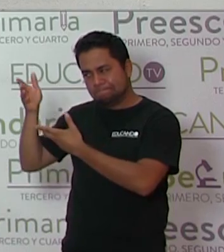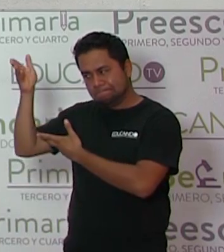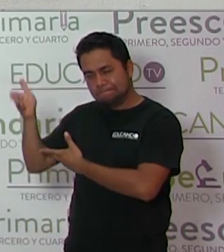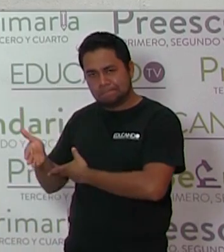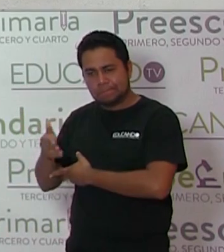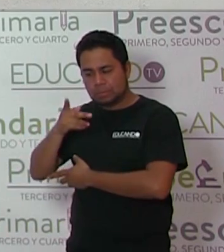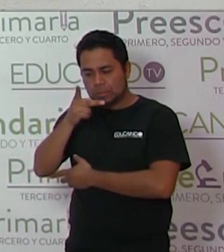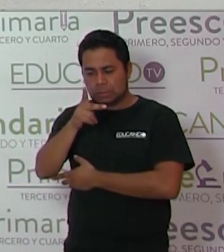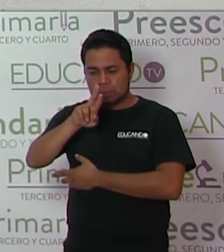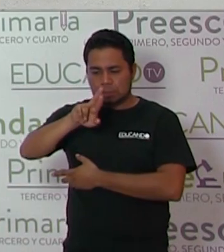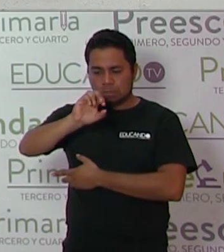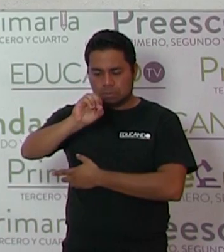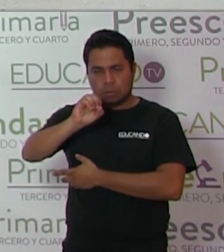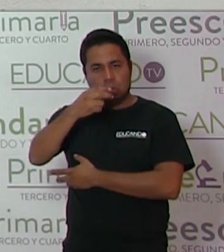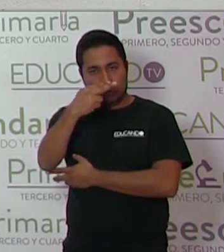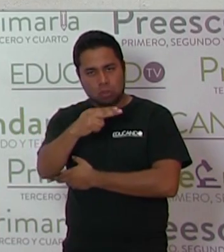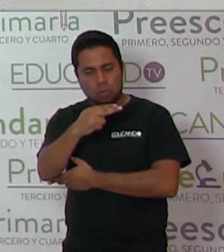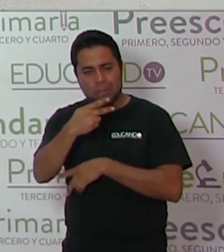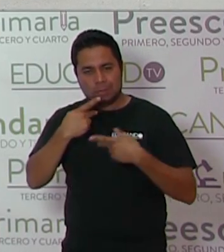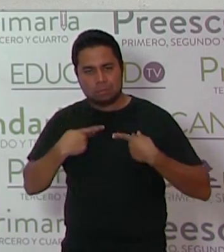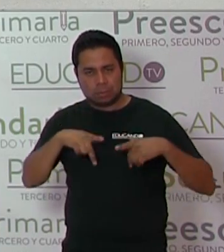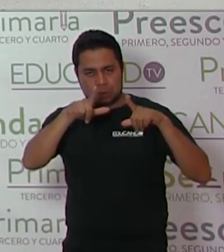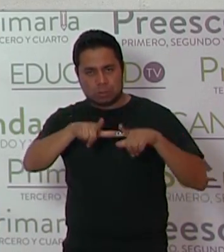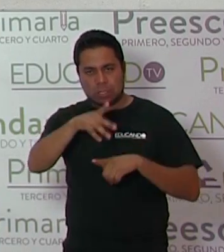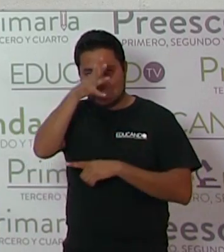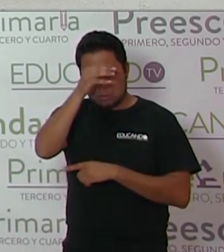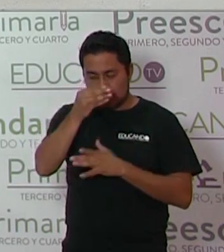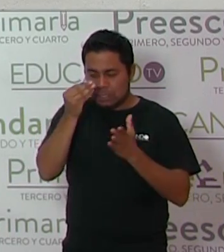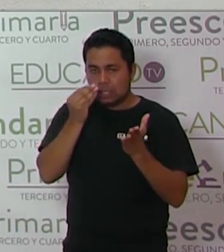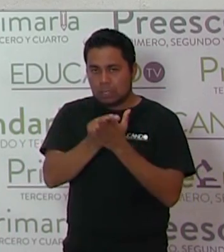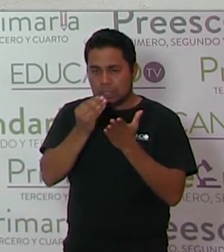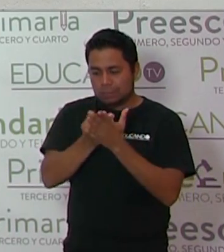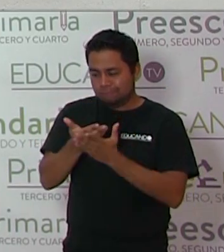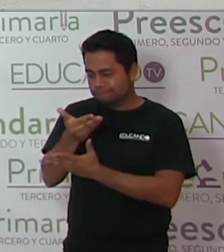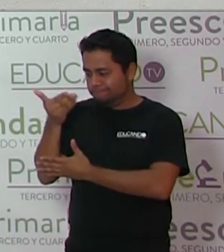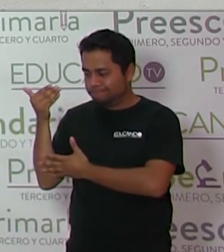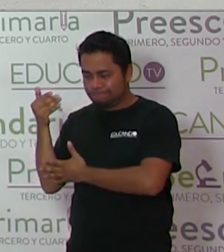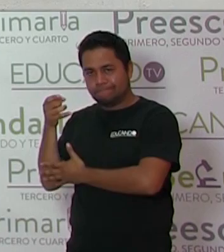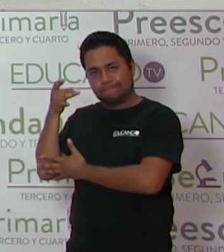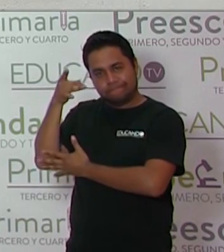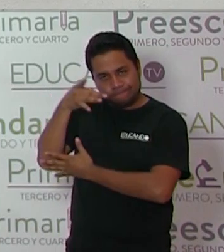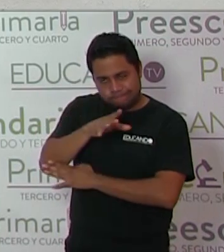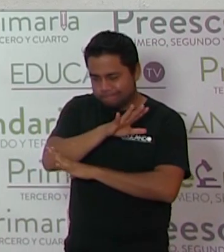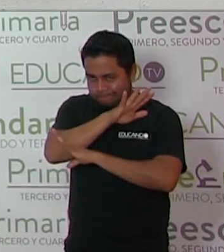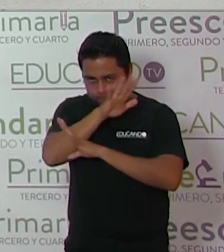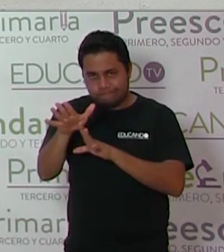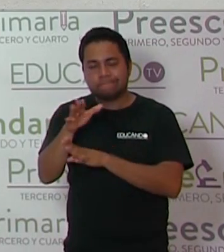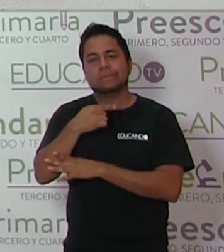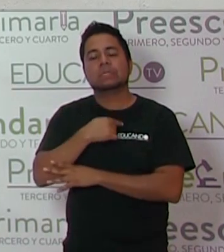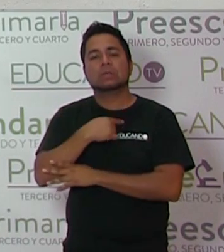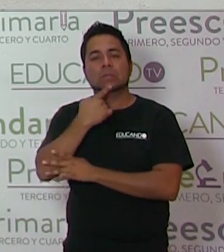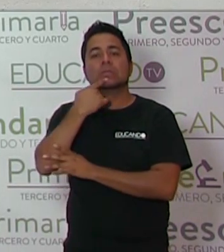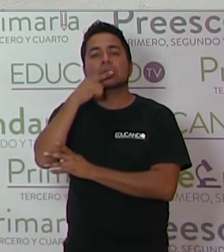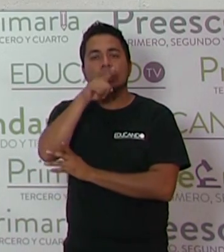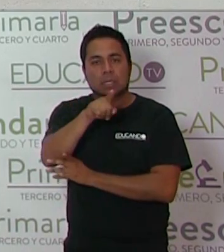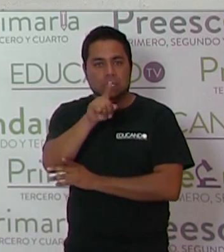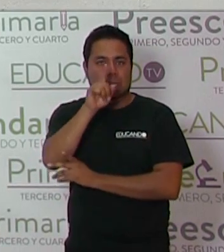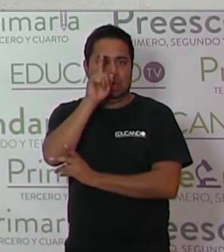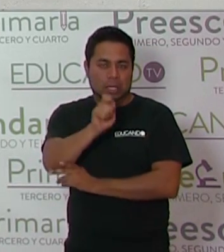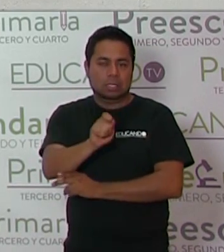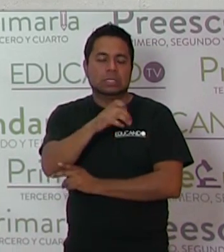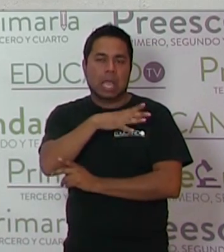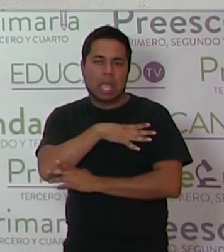Los pronombres personales nosotros ya lo vimos en una clase y mencionábamos que